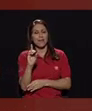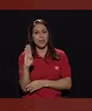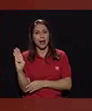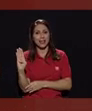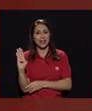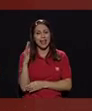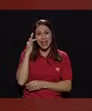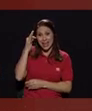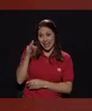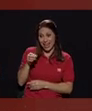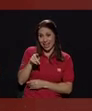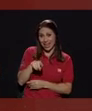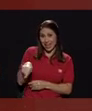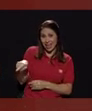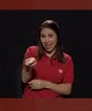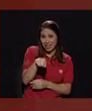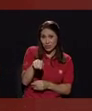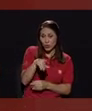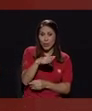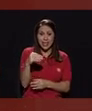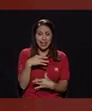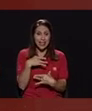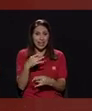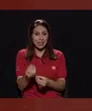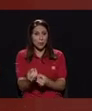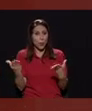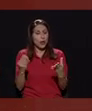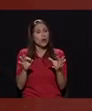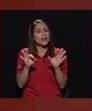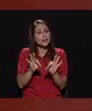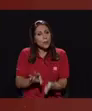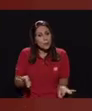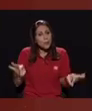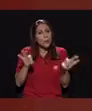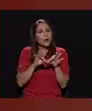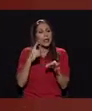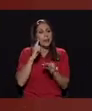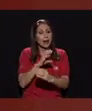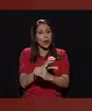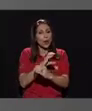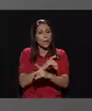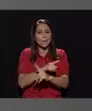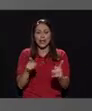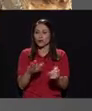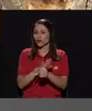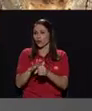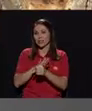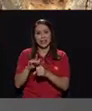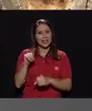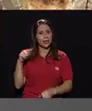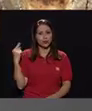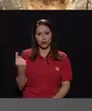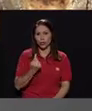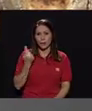interés público son argumentos muy útiles para su conservación, pero no siempre son suficientes.